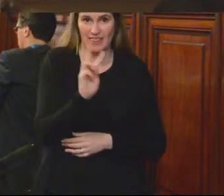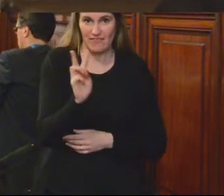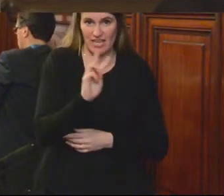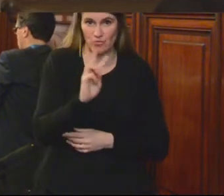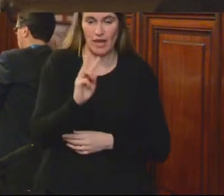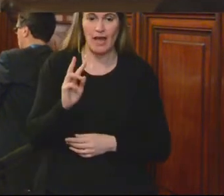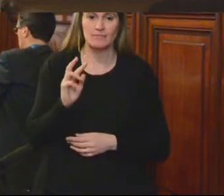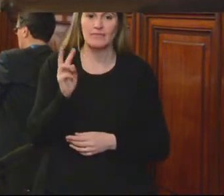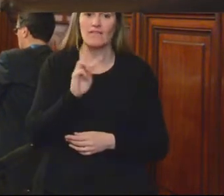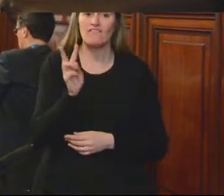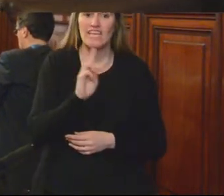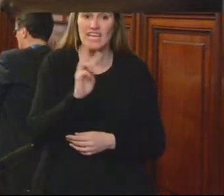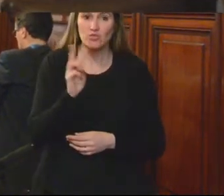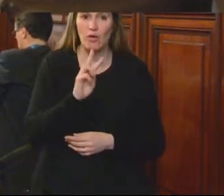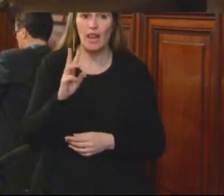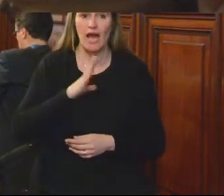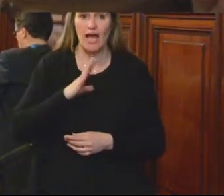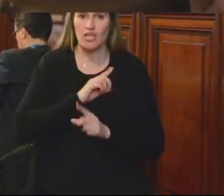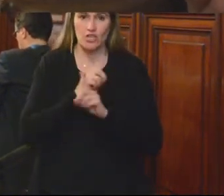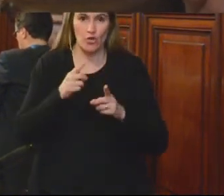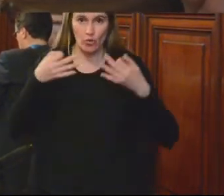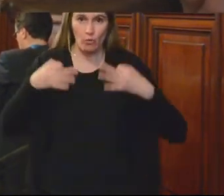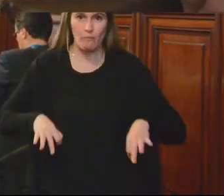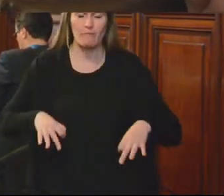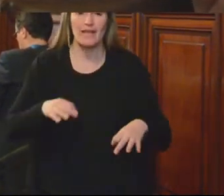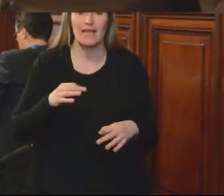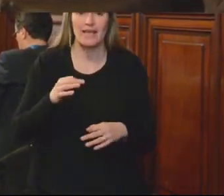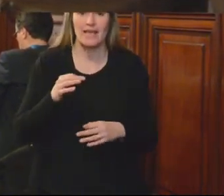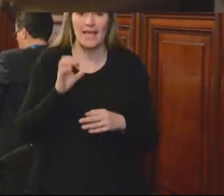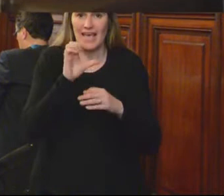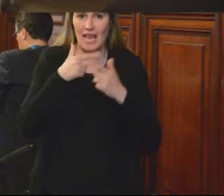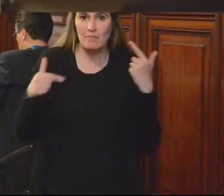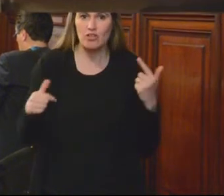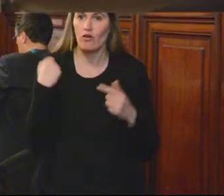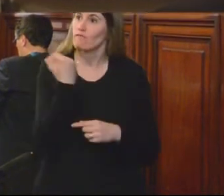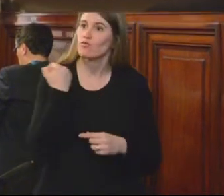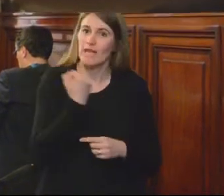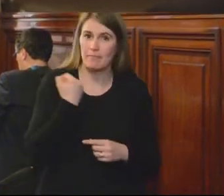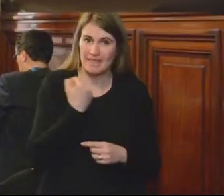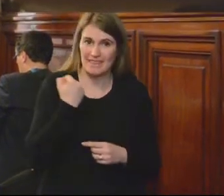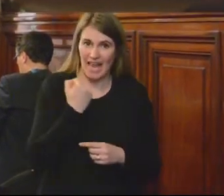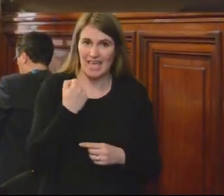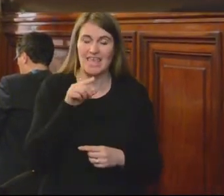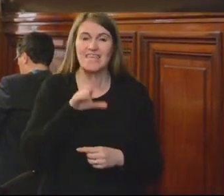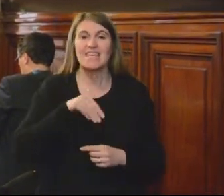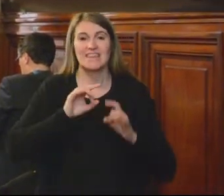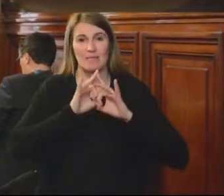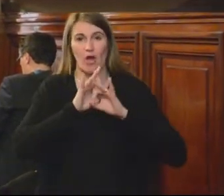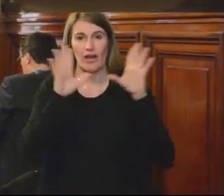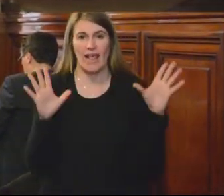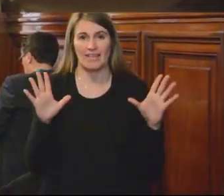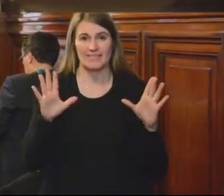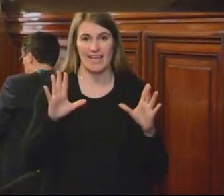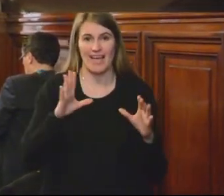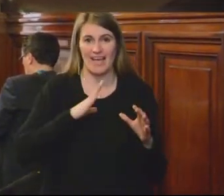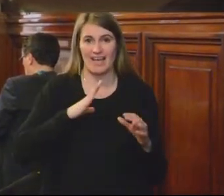Venezuela actualmente no se cumplen los elementos fundamentales y esenciales de una democracia consagrado en los